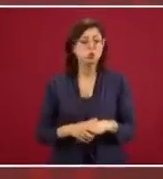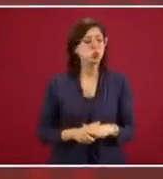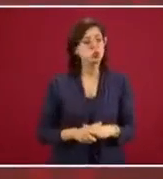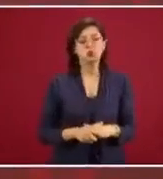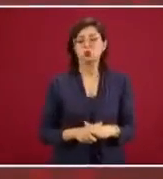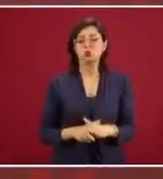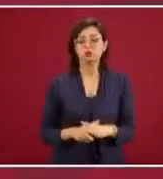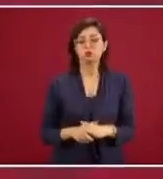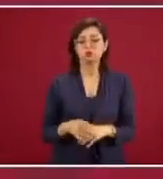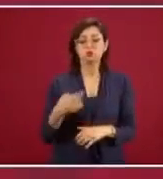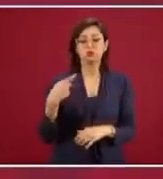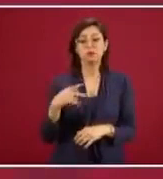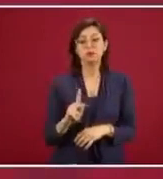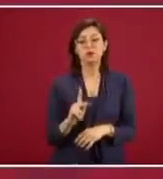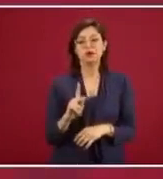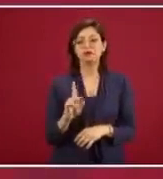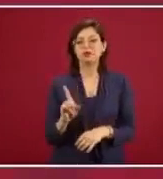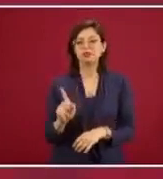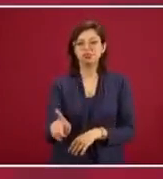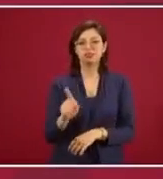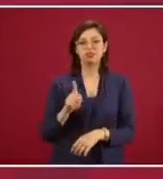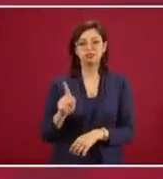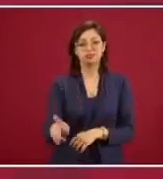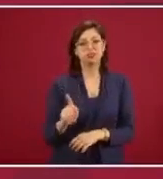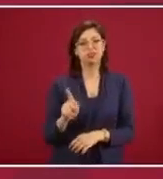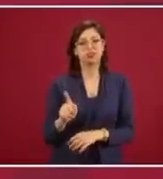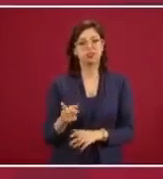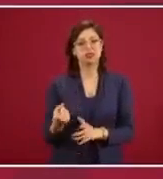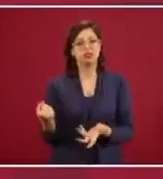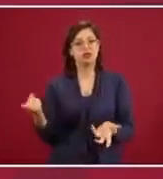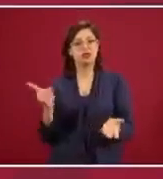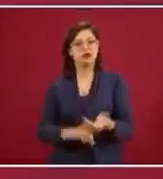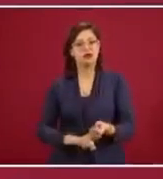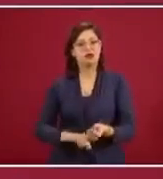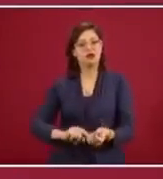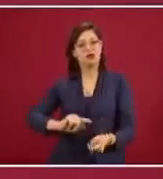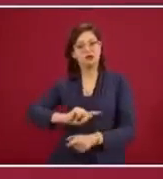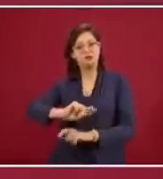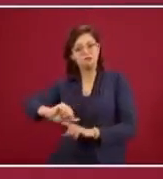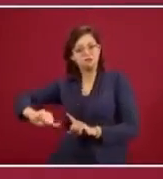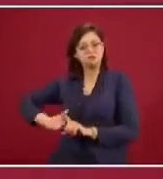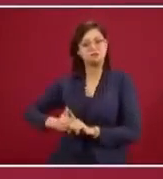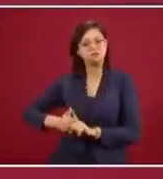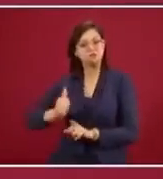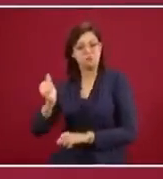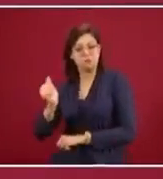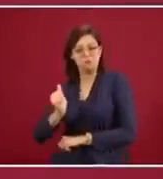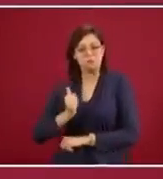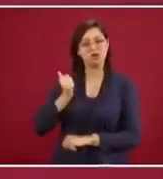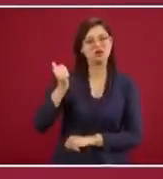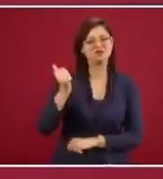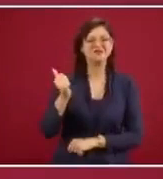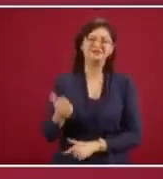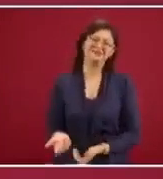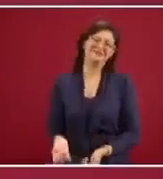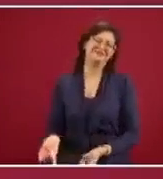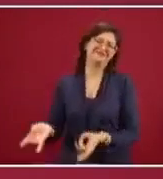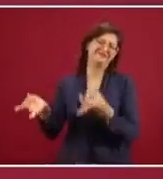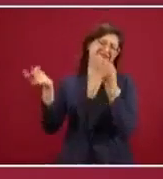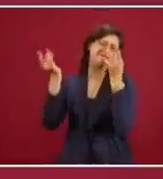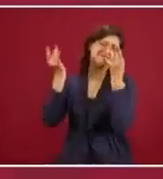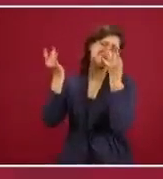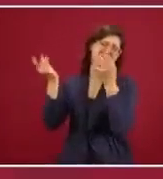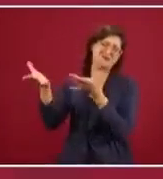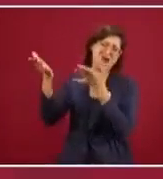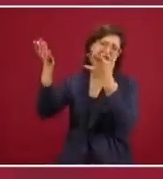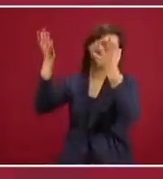quieren es sacar provecho ellos. Los conozco,